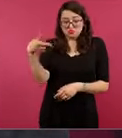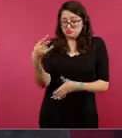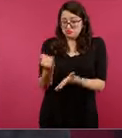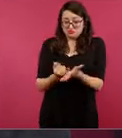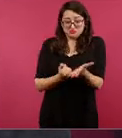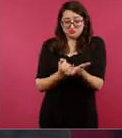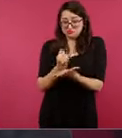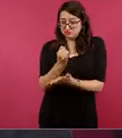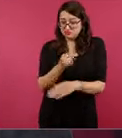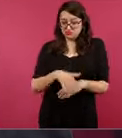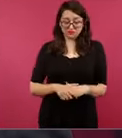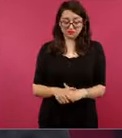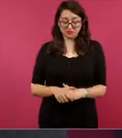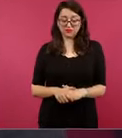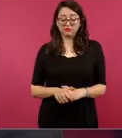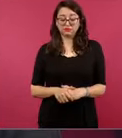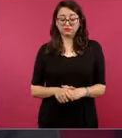Sí,